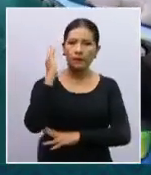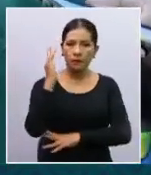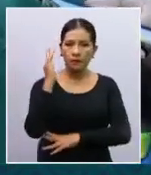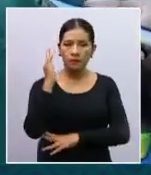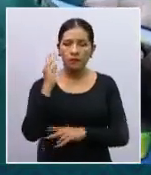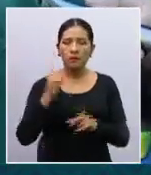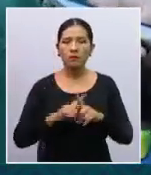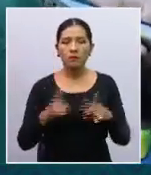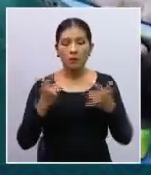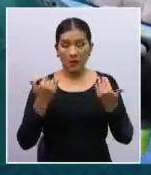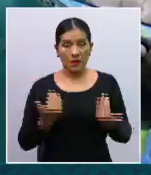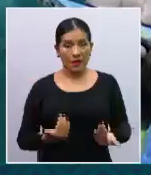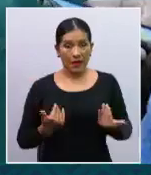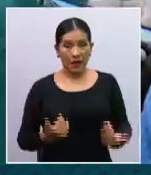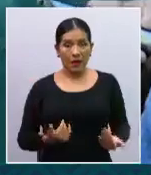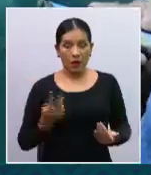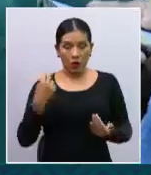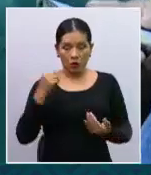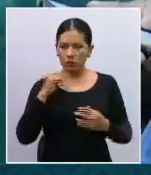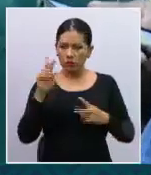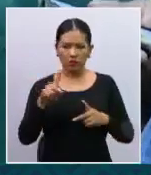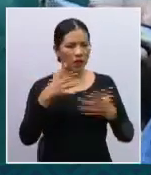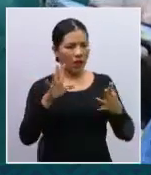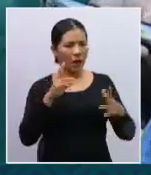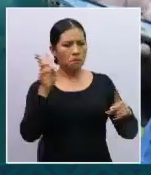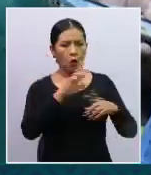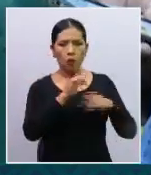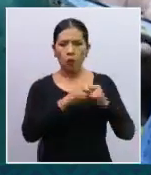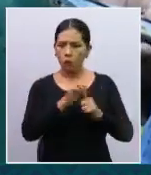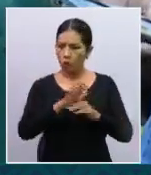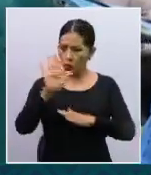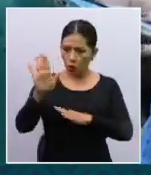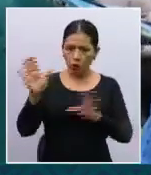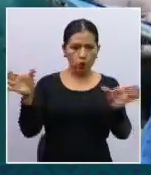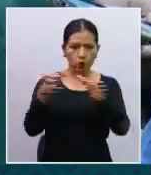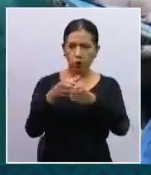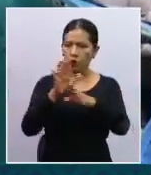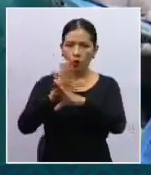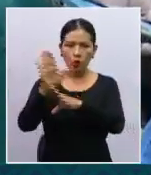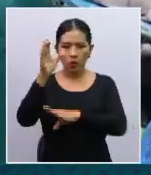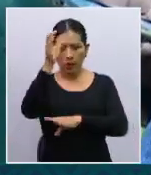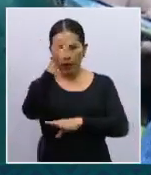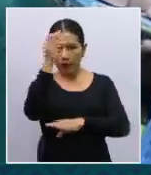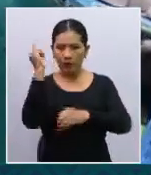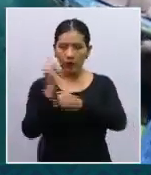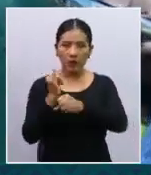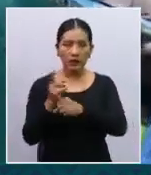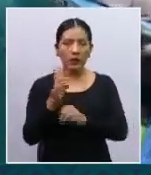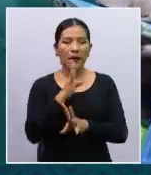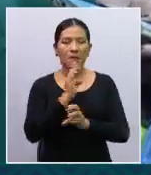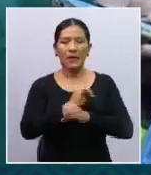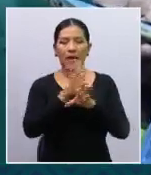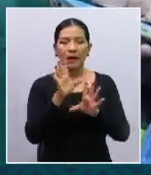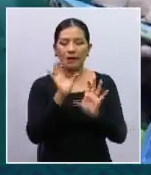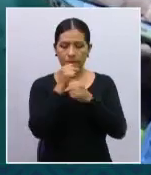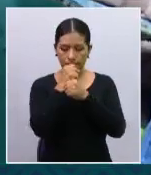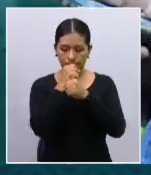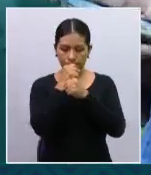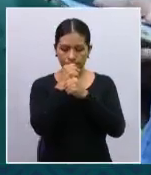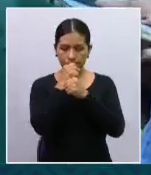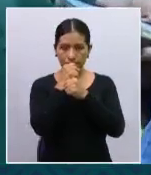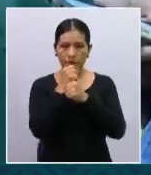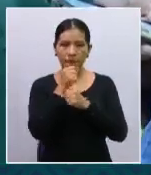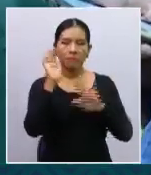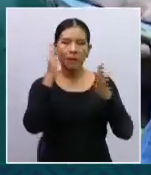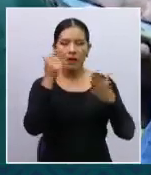estamos viendo un silencio casi cómplice de lo que no se están pronunciando claramente.